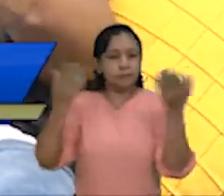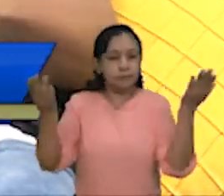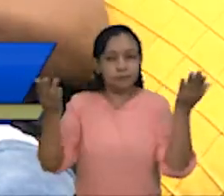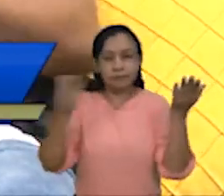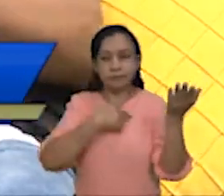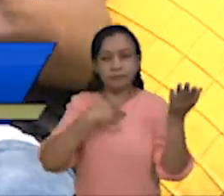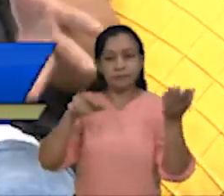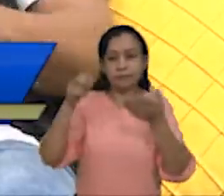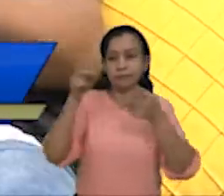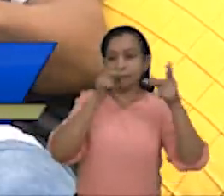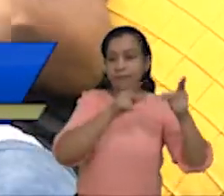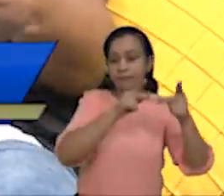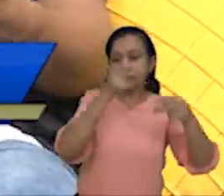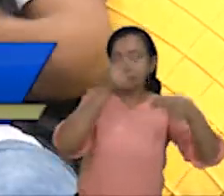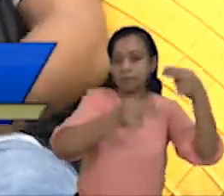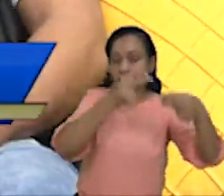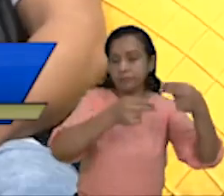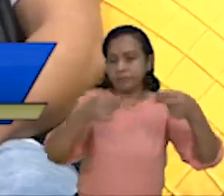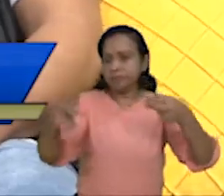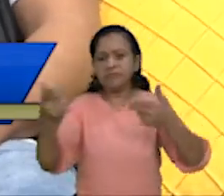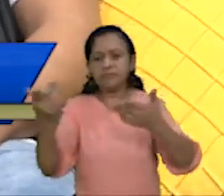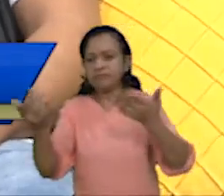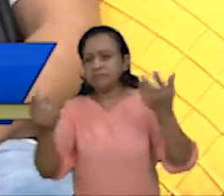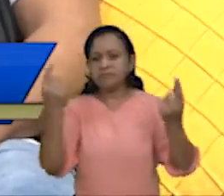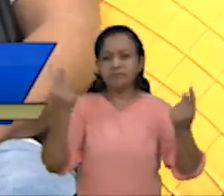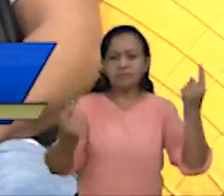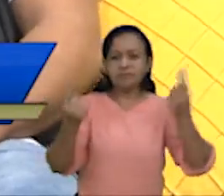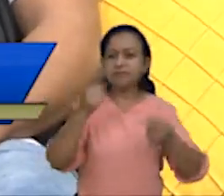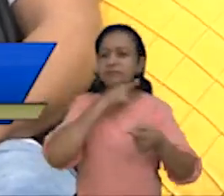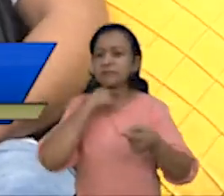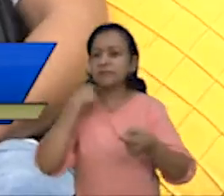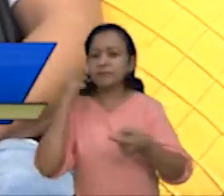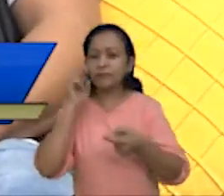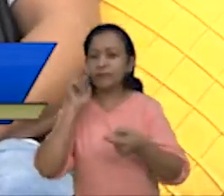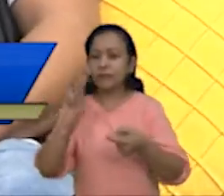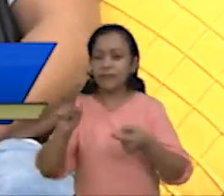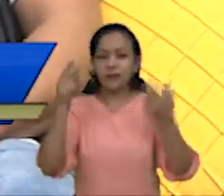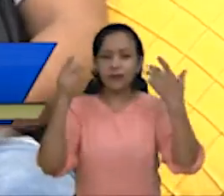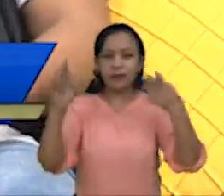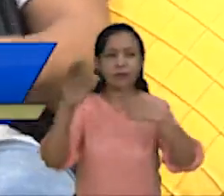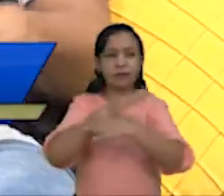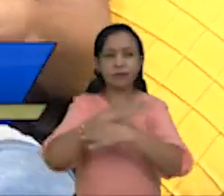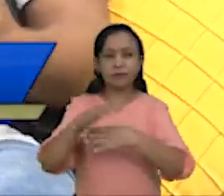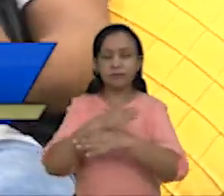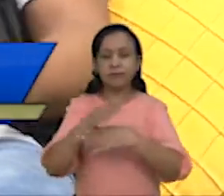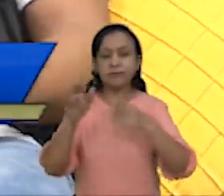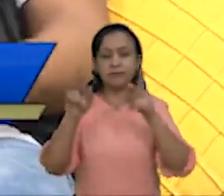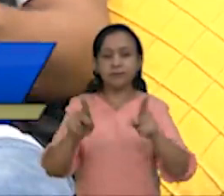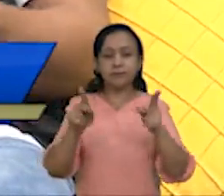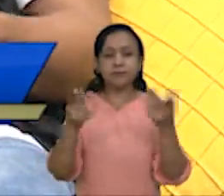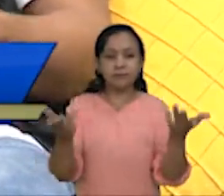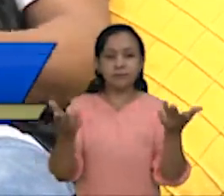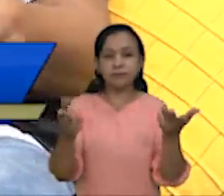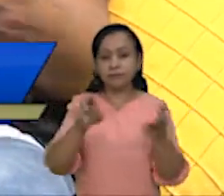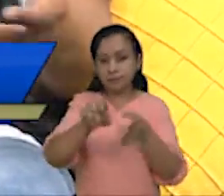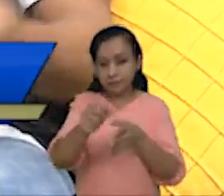mientras que hay otros que te dicen cifras. Entonces, uno busca dentro de todas esas herramientas tecnológicas, ya que la radio, que ahora